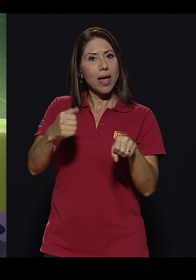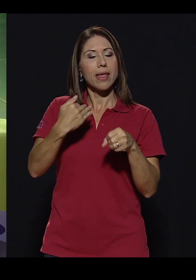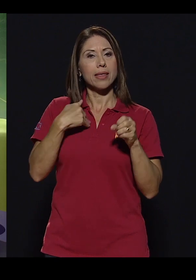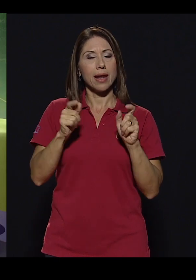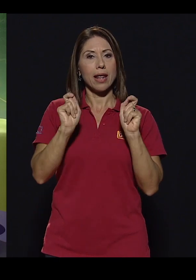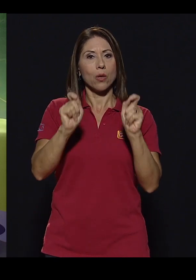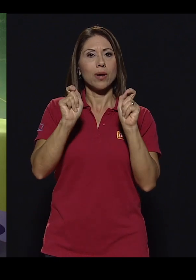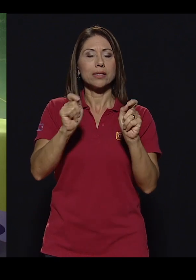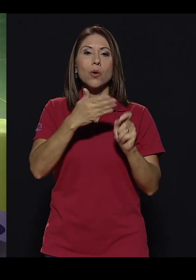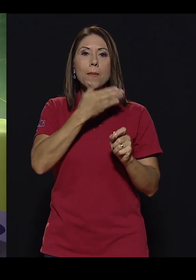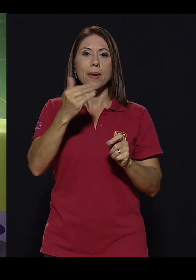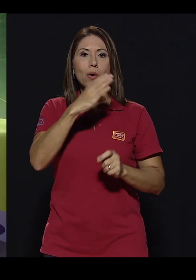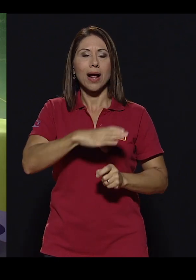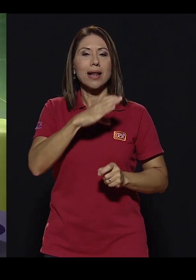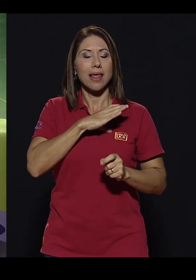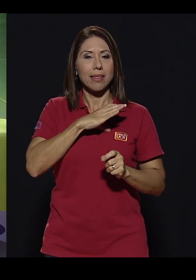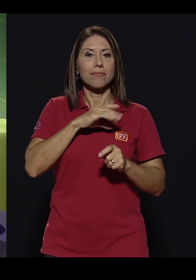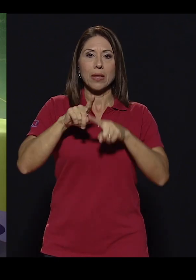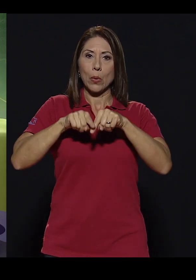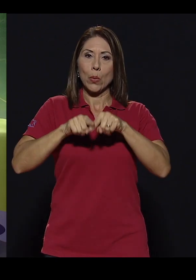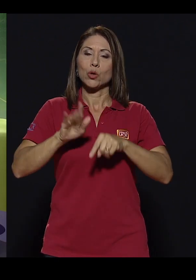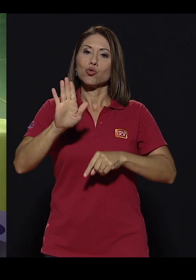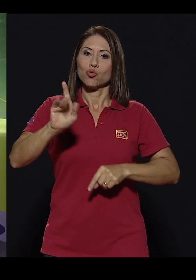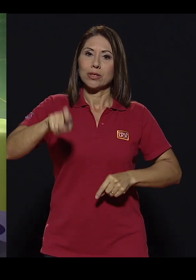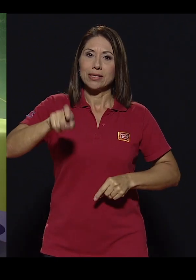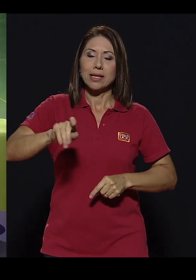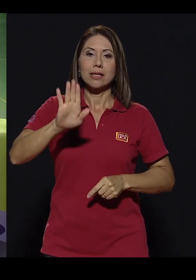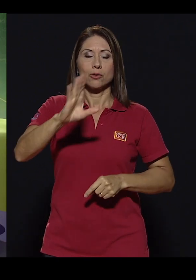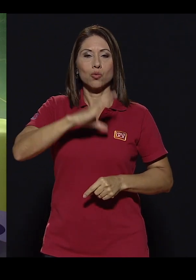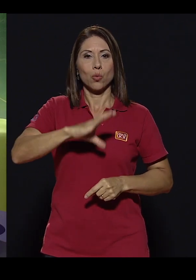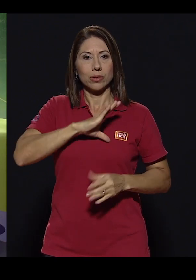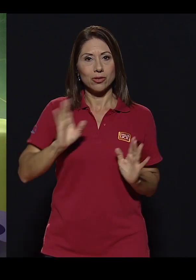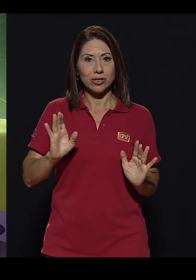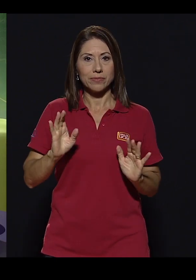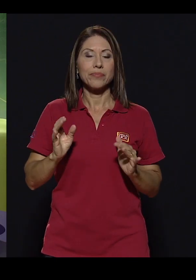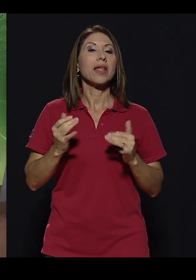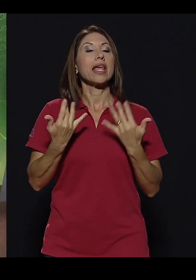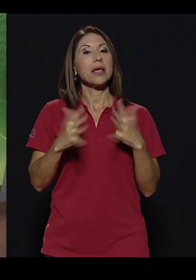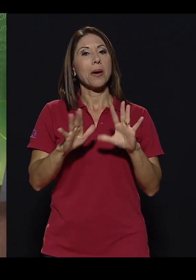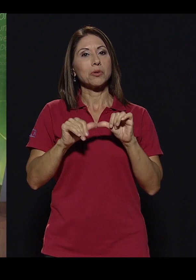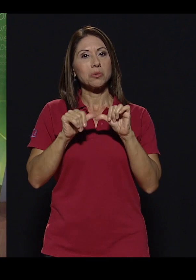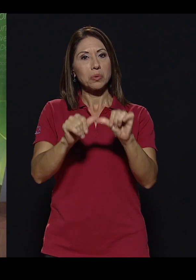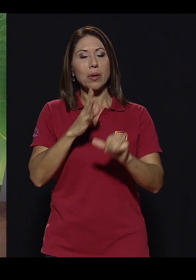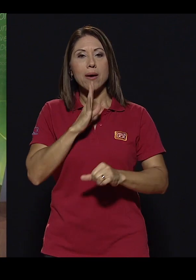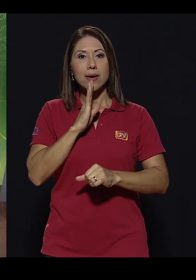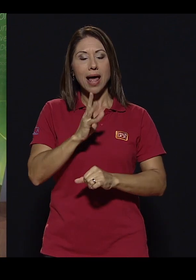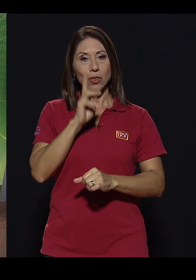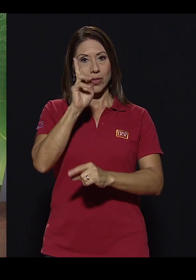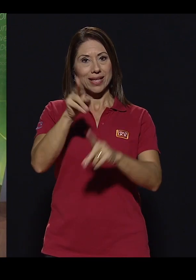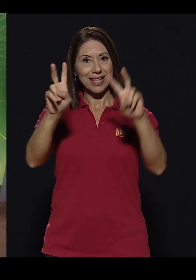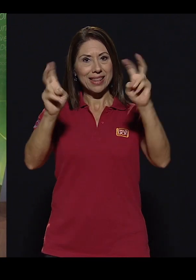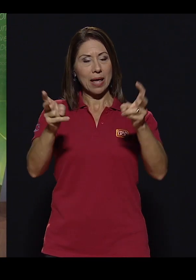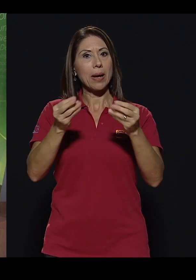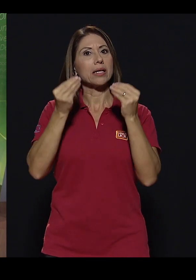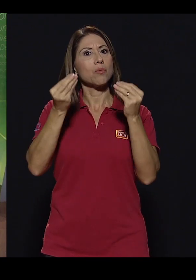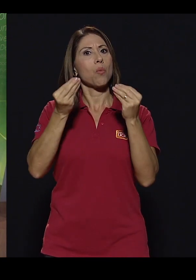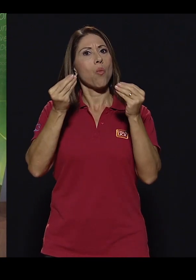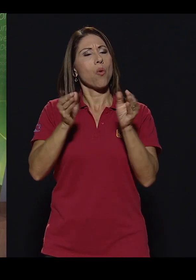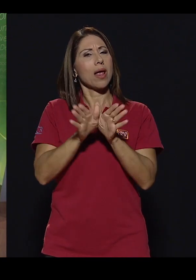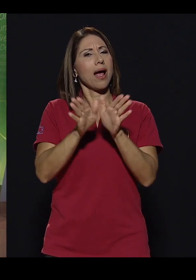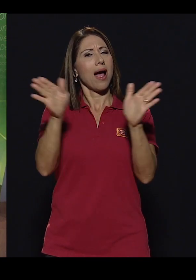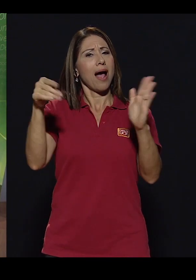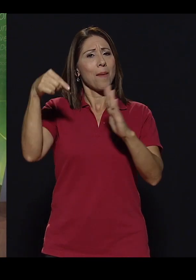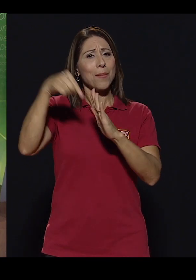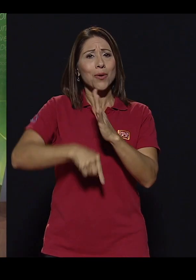en la mejor calidad según sus necesidades y sus condiciones y vamos a seguir hablando de este tema que es muy amplio